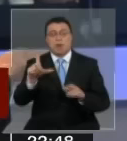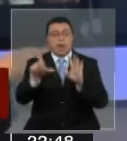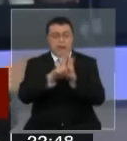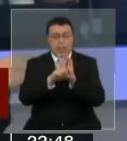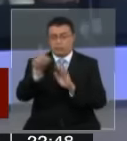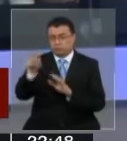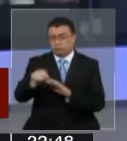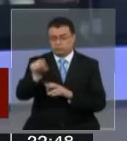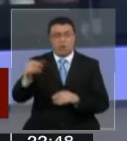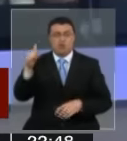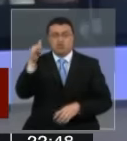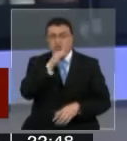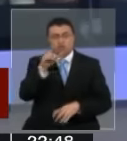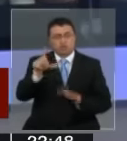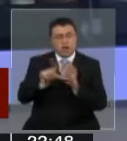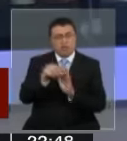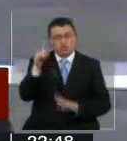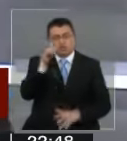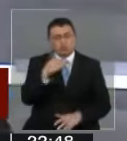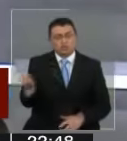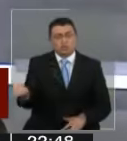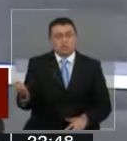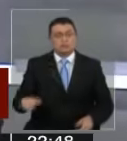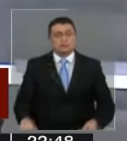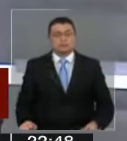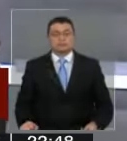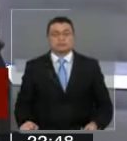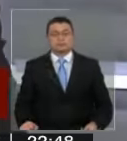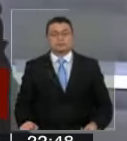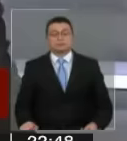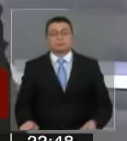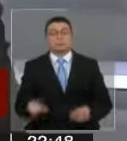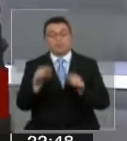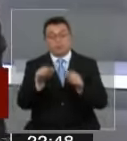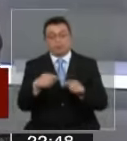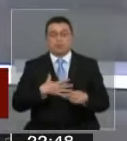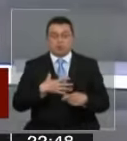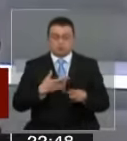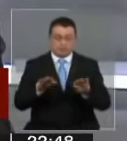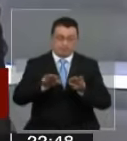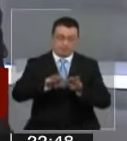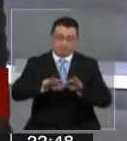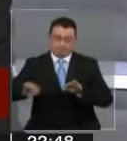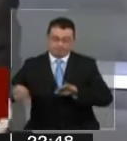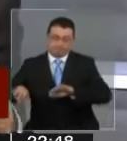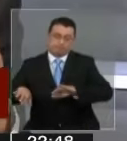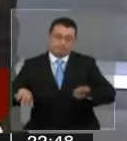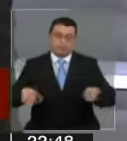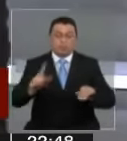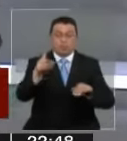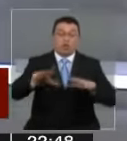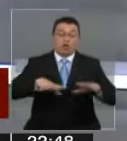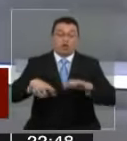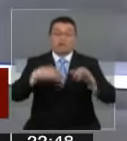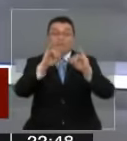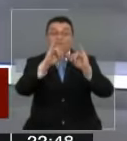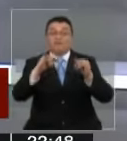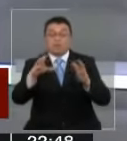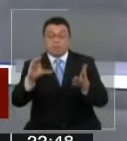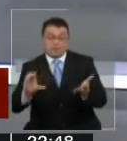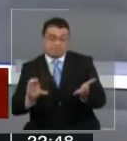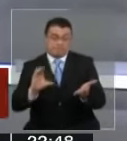ley espuria? Ramón. No, yo quiero separar un poco las cosas en el sentido de decir, una cosa es la forma en que uno llega recursos